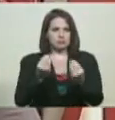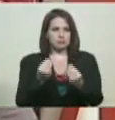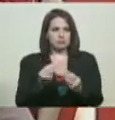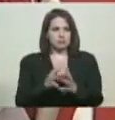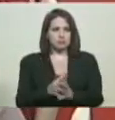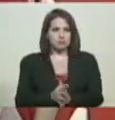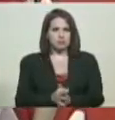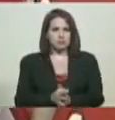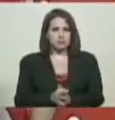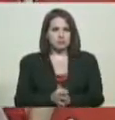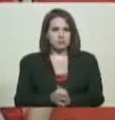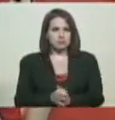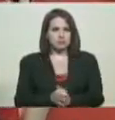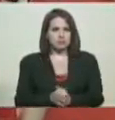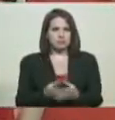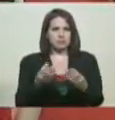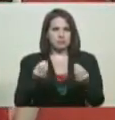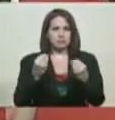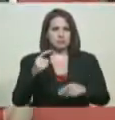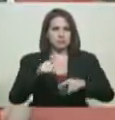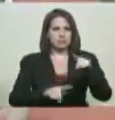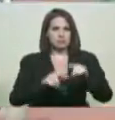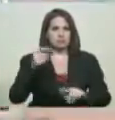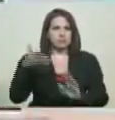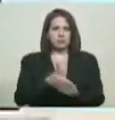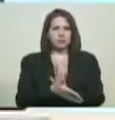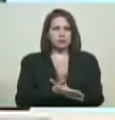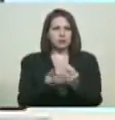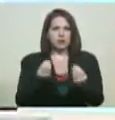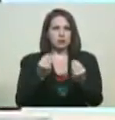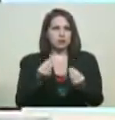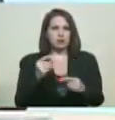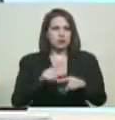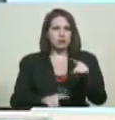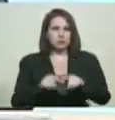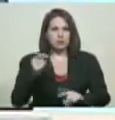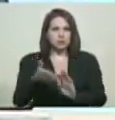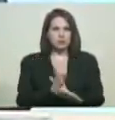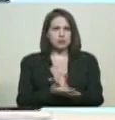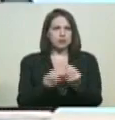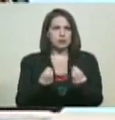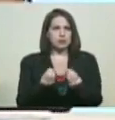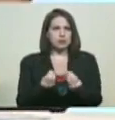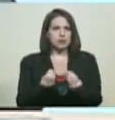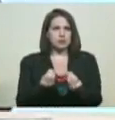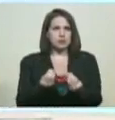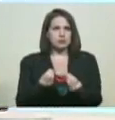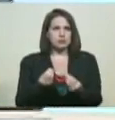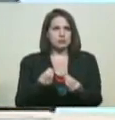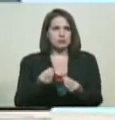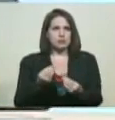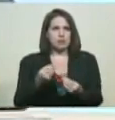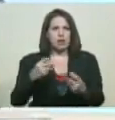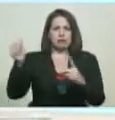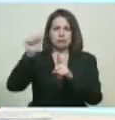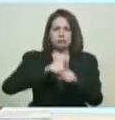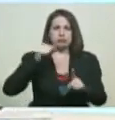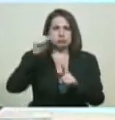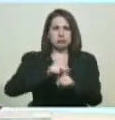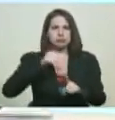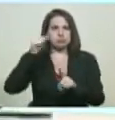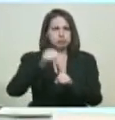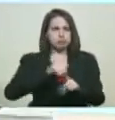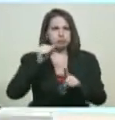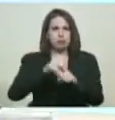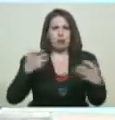y hay que verle la cara el 2017 hace un año por este tiempo estábamos en medio de una violencia que nos pudo haber llevado